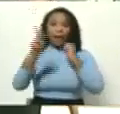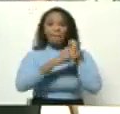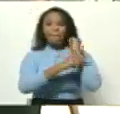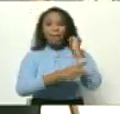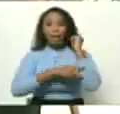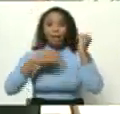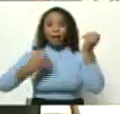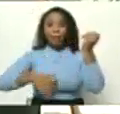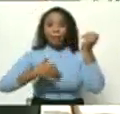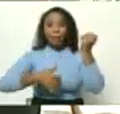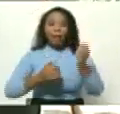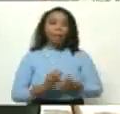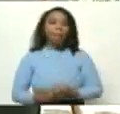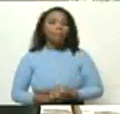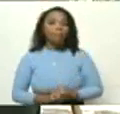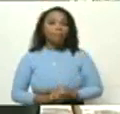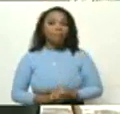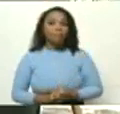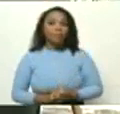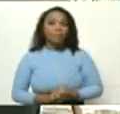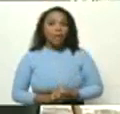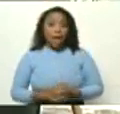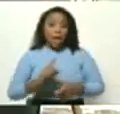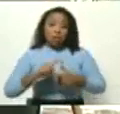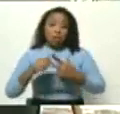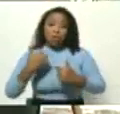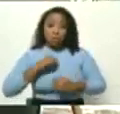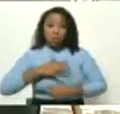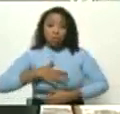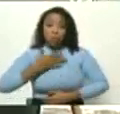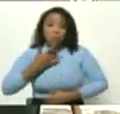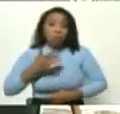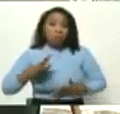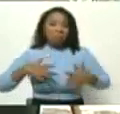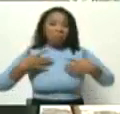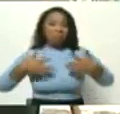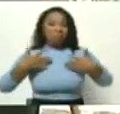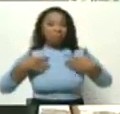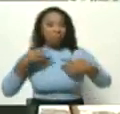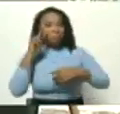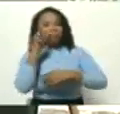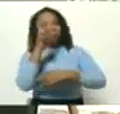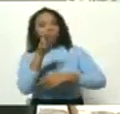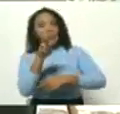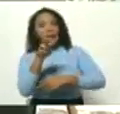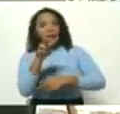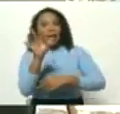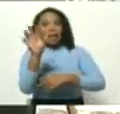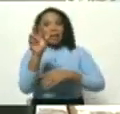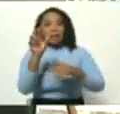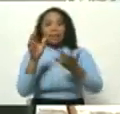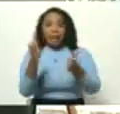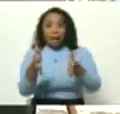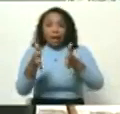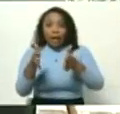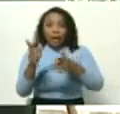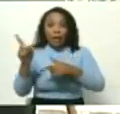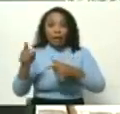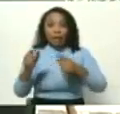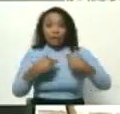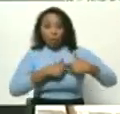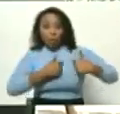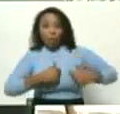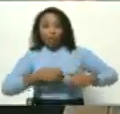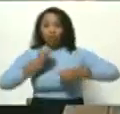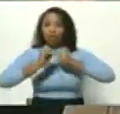Primera. Bueno, entonces podremos nosotros disfrutar de los talentos que han clasificado en esta ronda de Corazón Llanero,